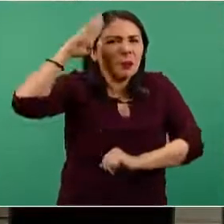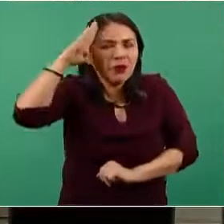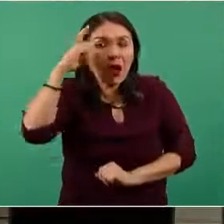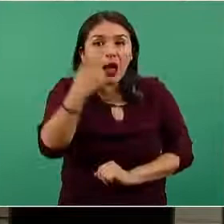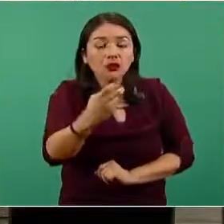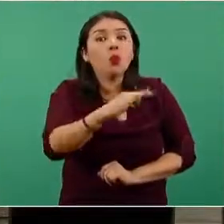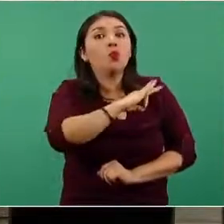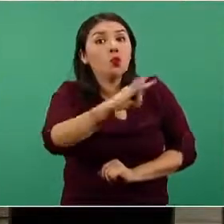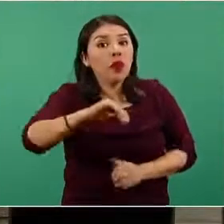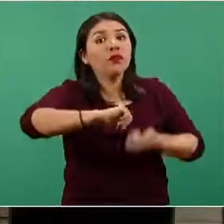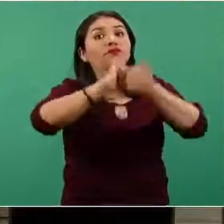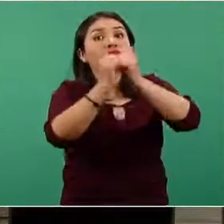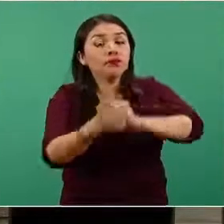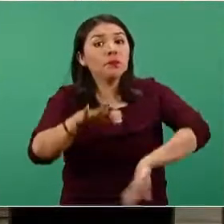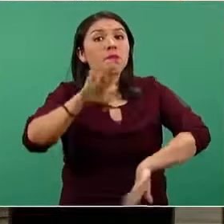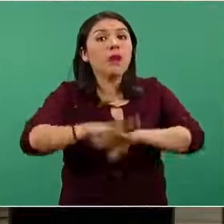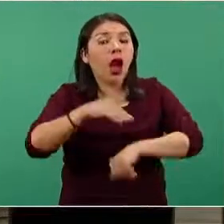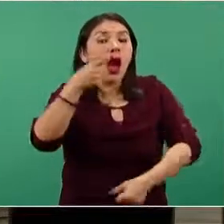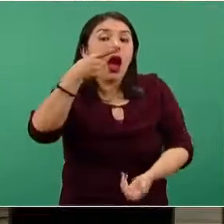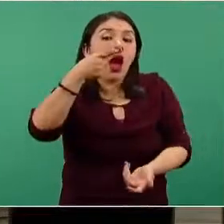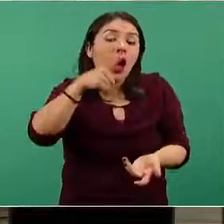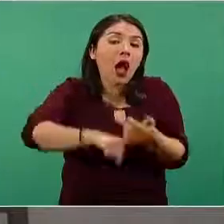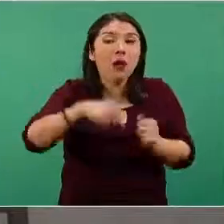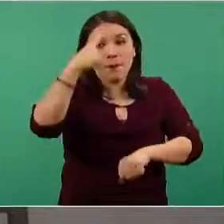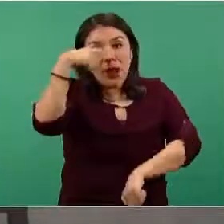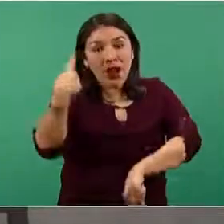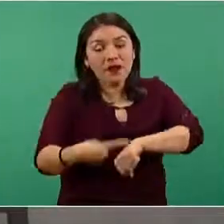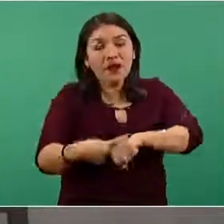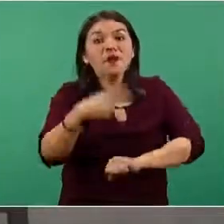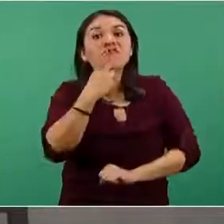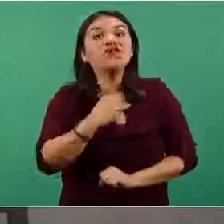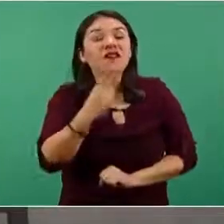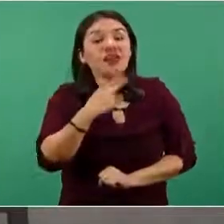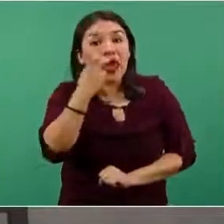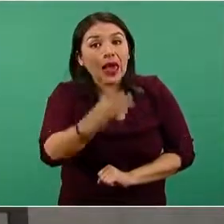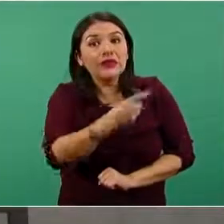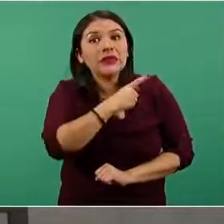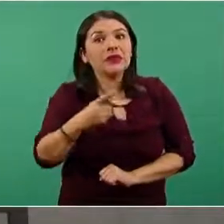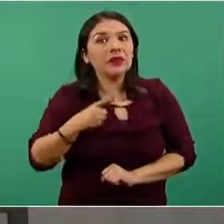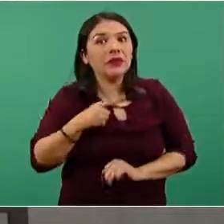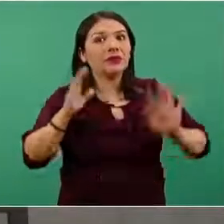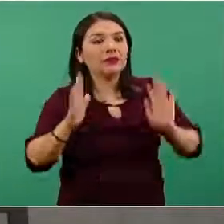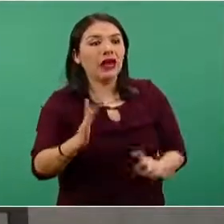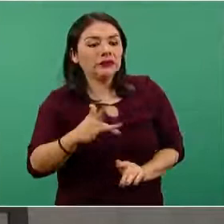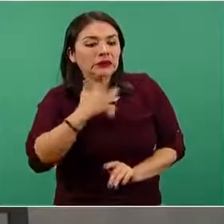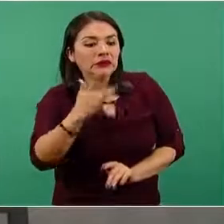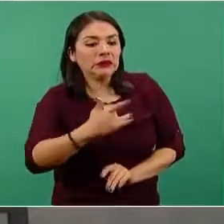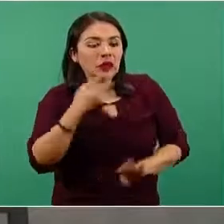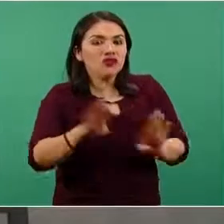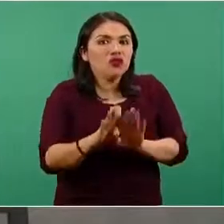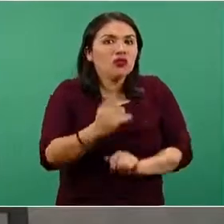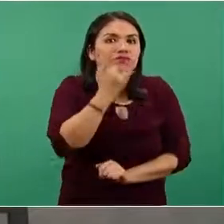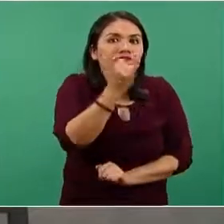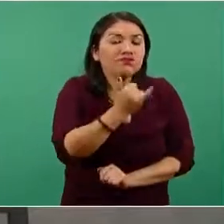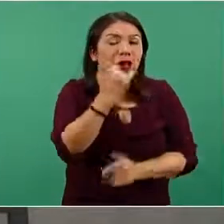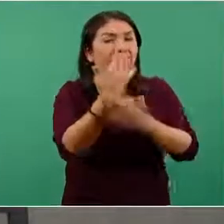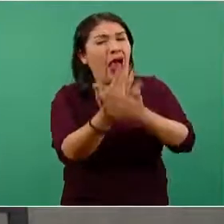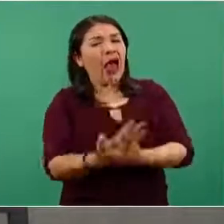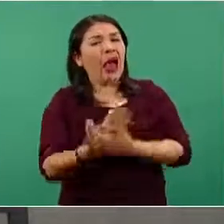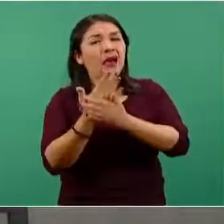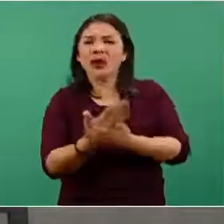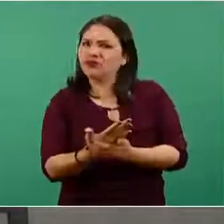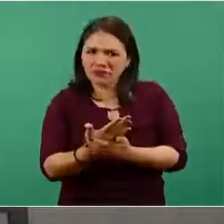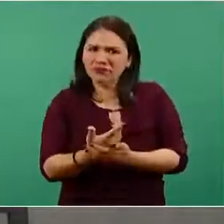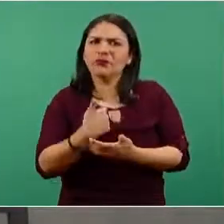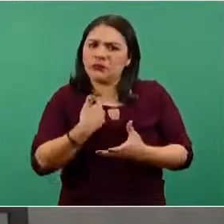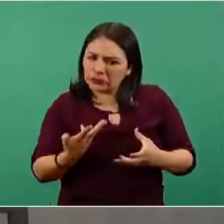hace más propensas a padecer diabetes y que deberían tomar eso como un signo de sospecha y no esperarse, incluirse